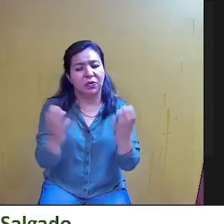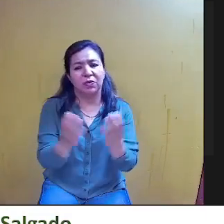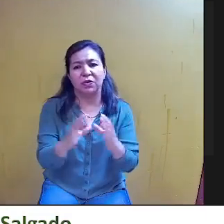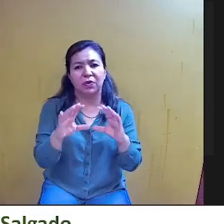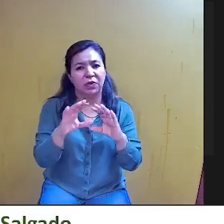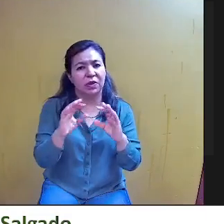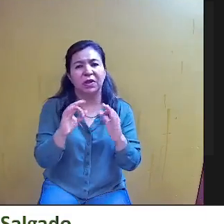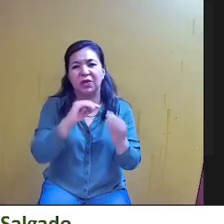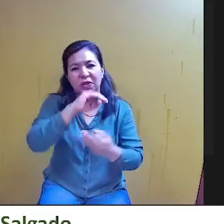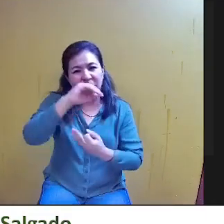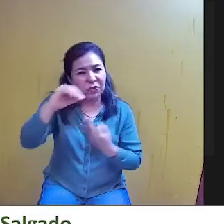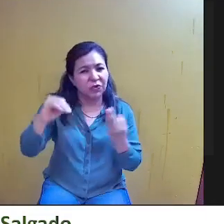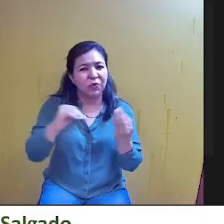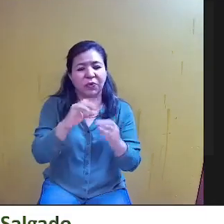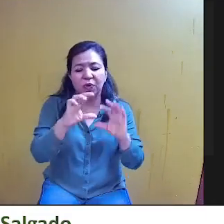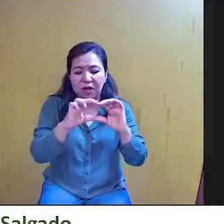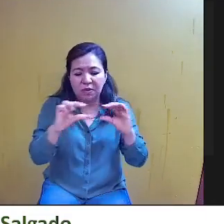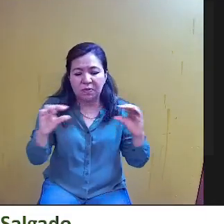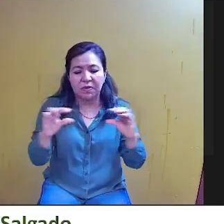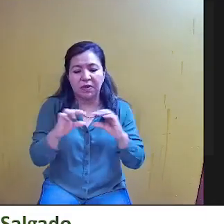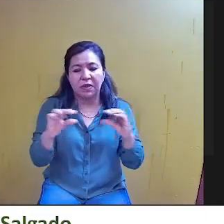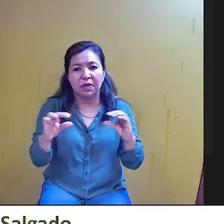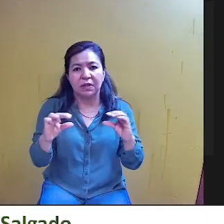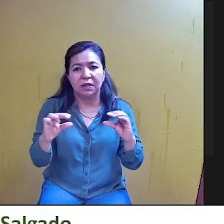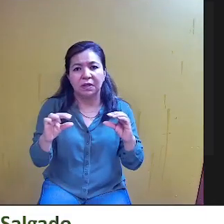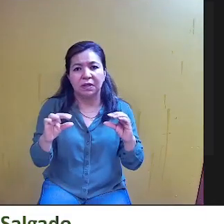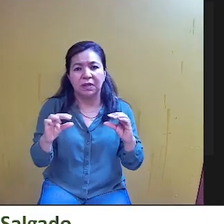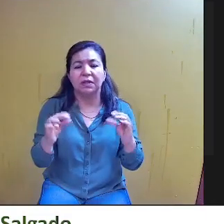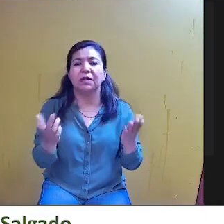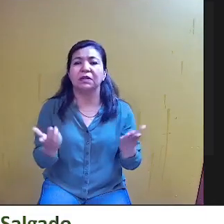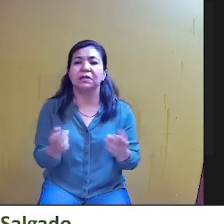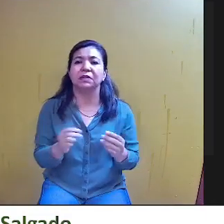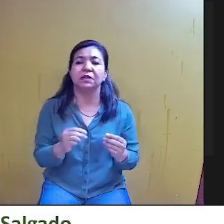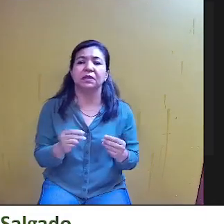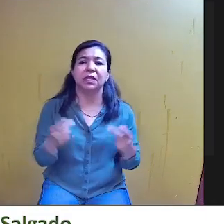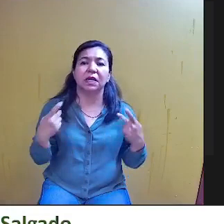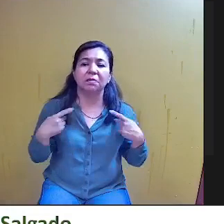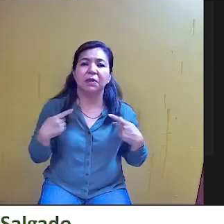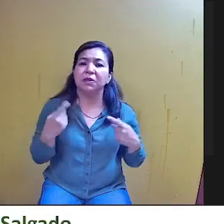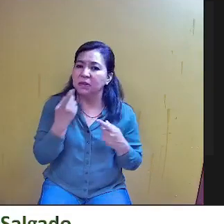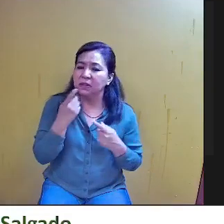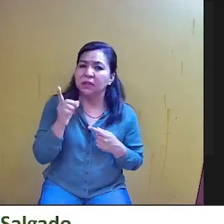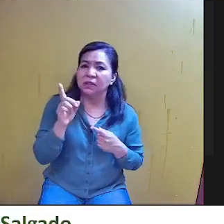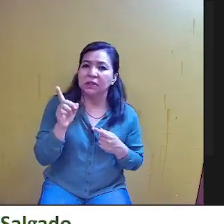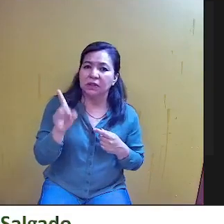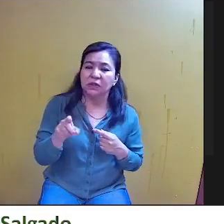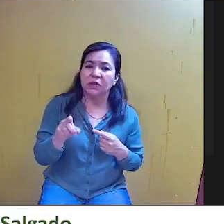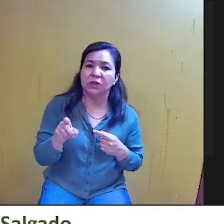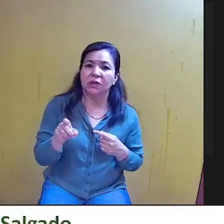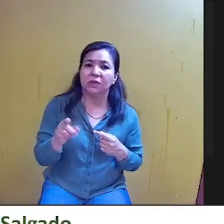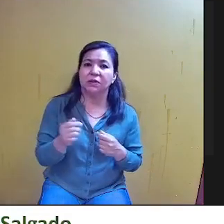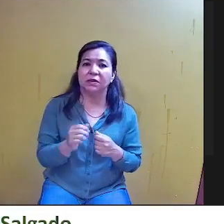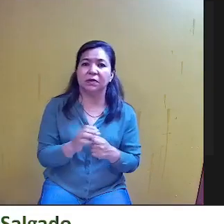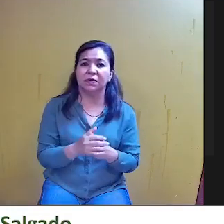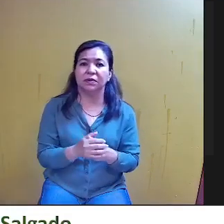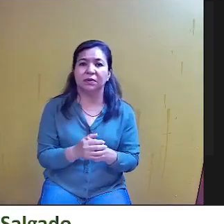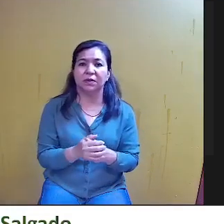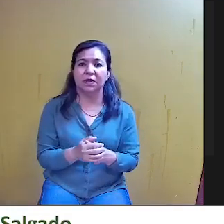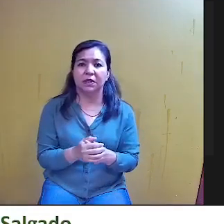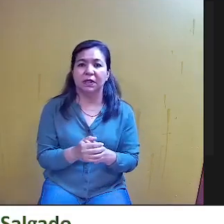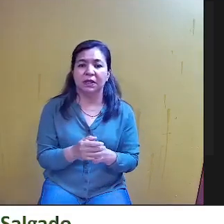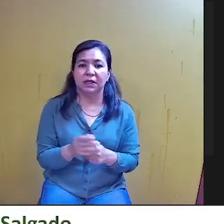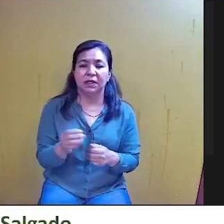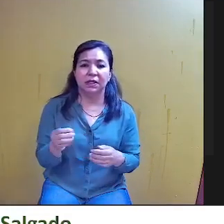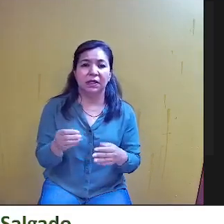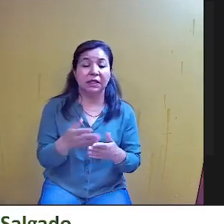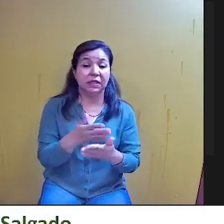las frases y o expresiones atribuidas al denunciado, asimismo, tomando en cuenta las